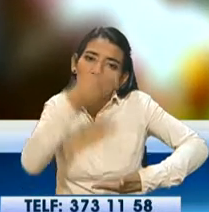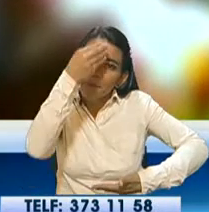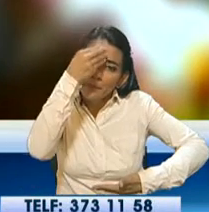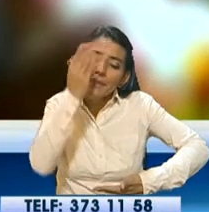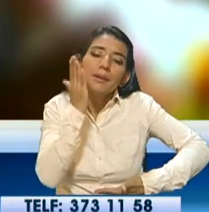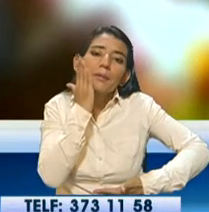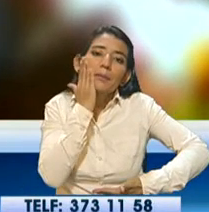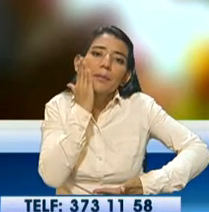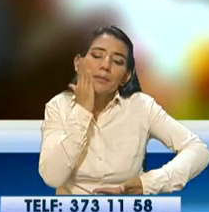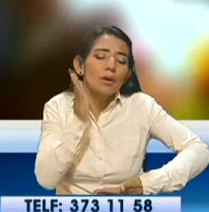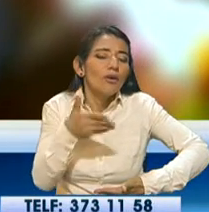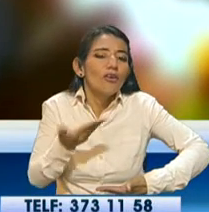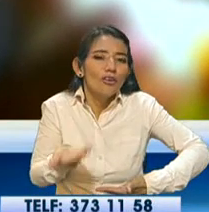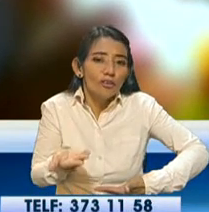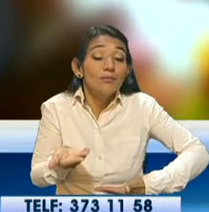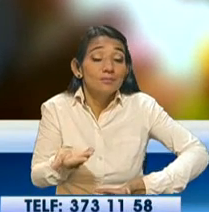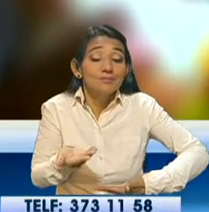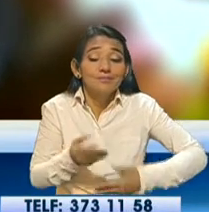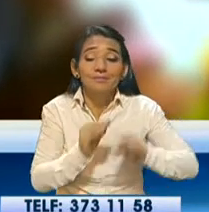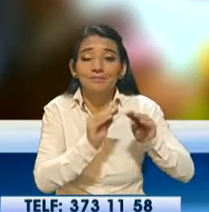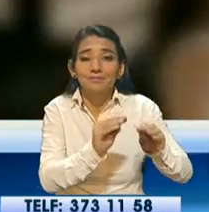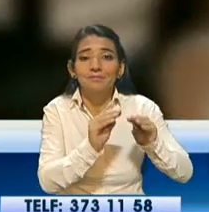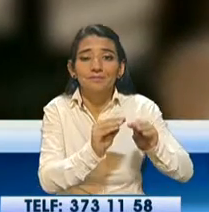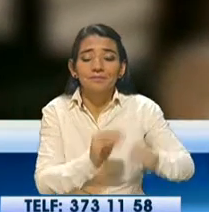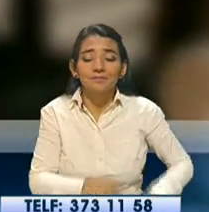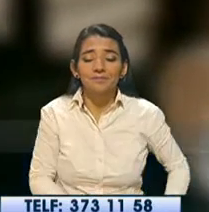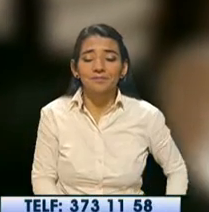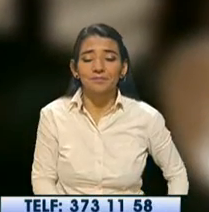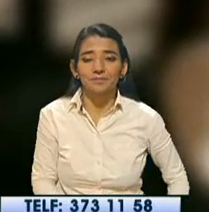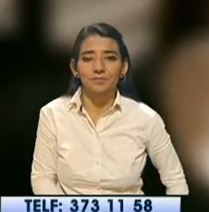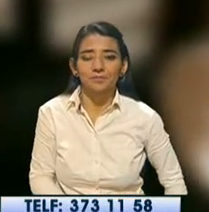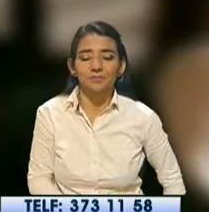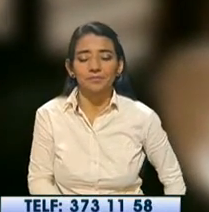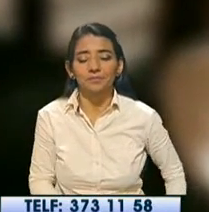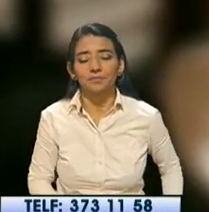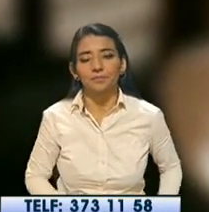tarea de ser madres. En Quito informó Alison Corral.